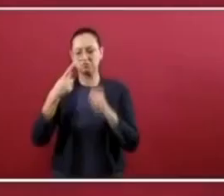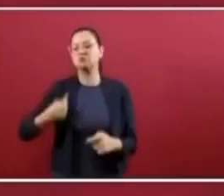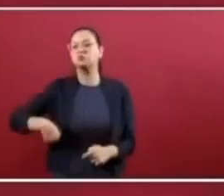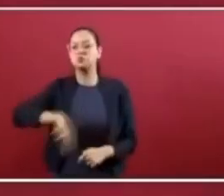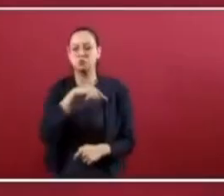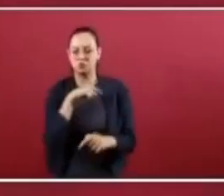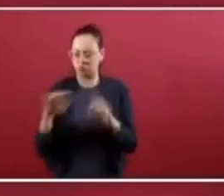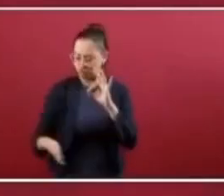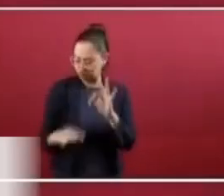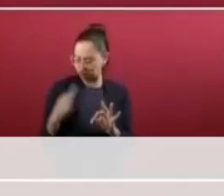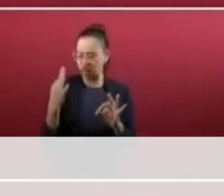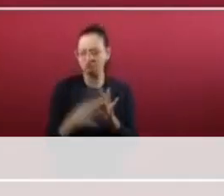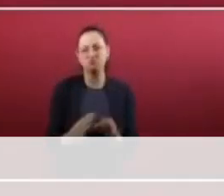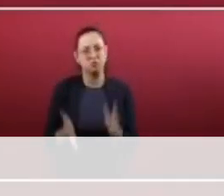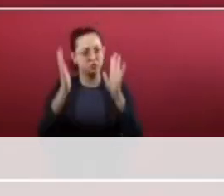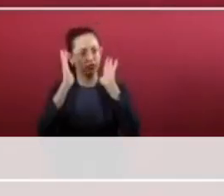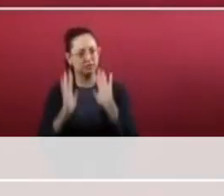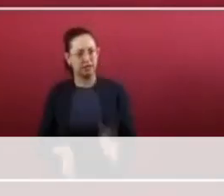Y lo mismo